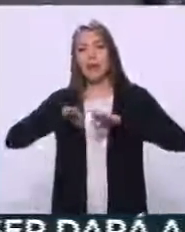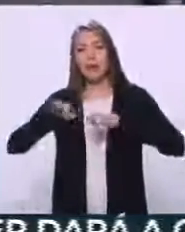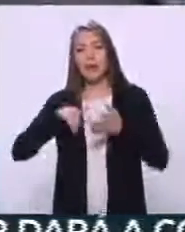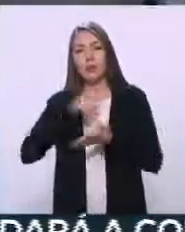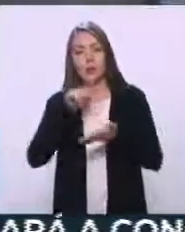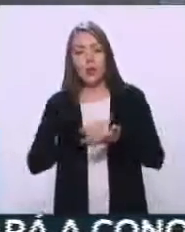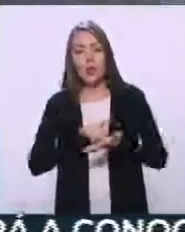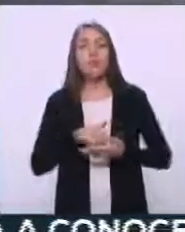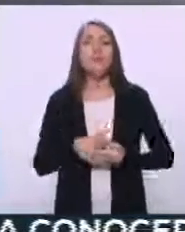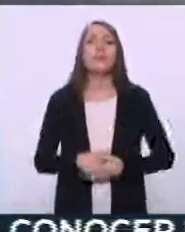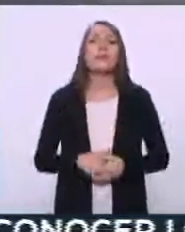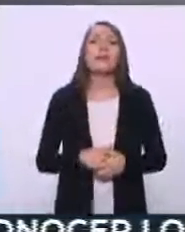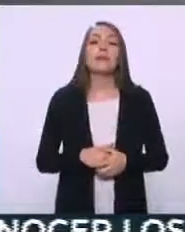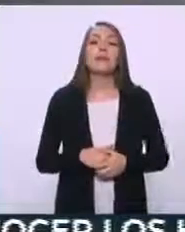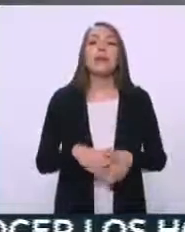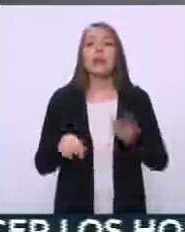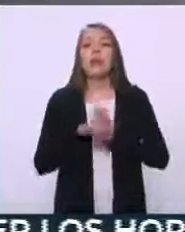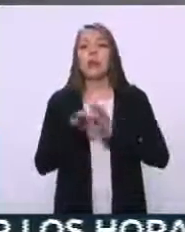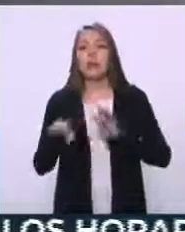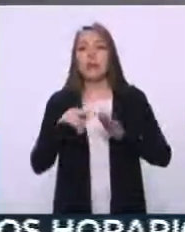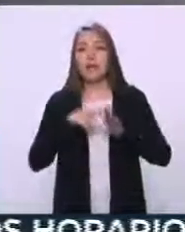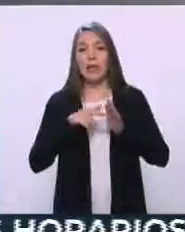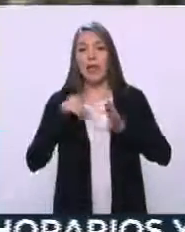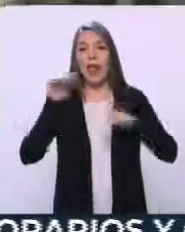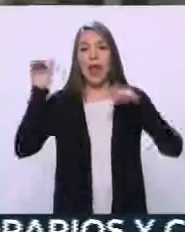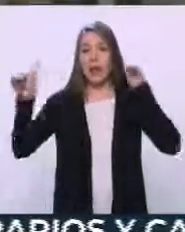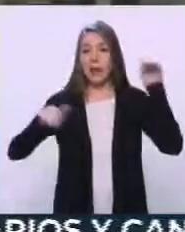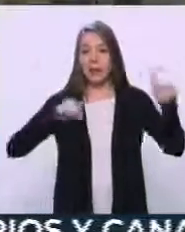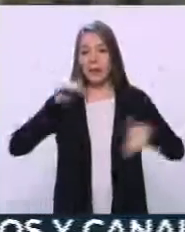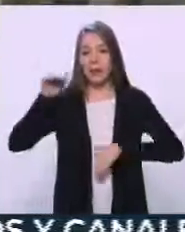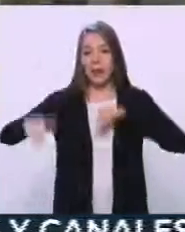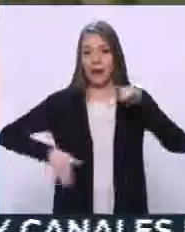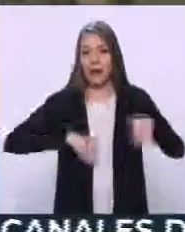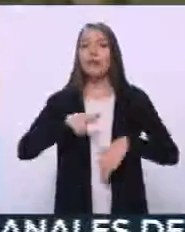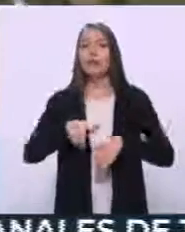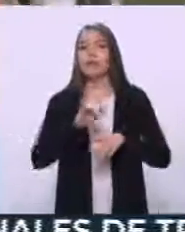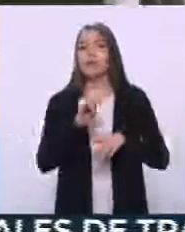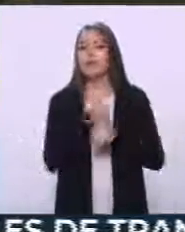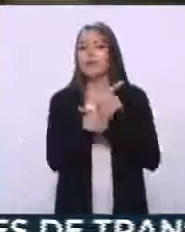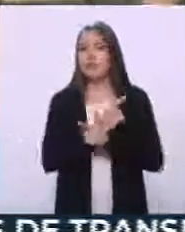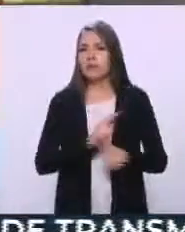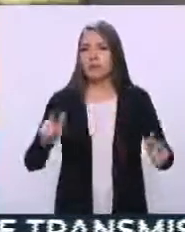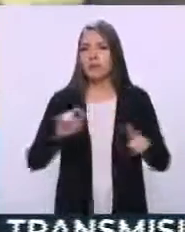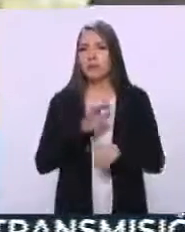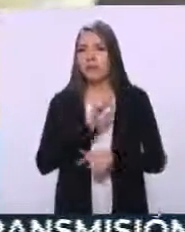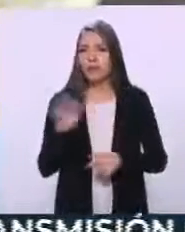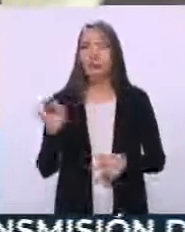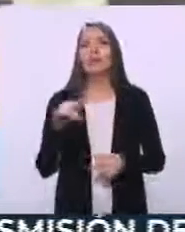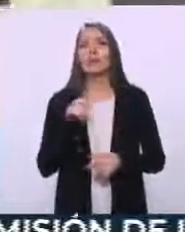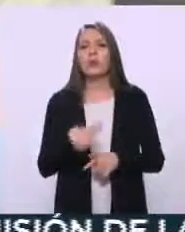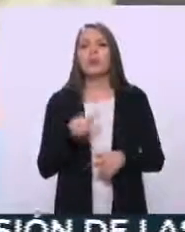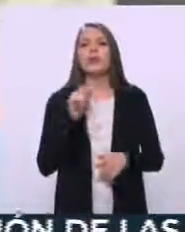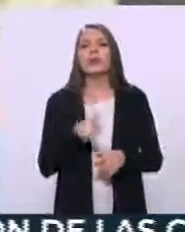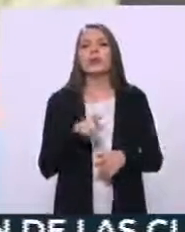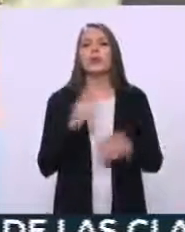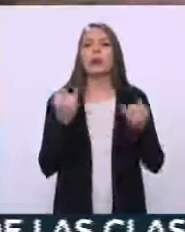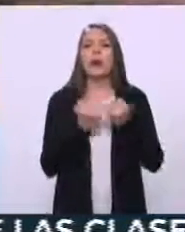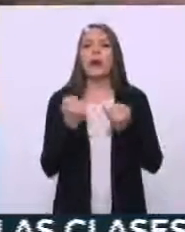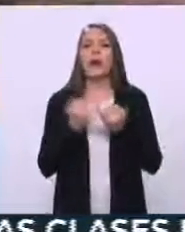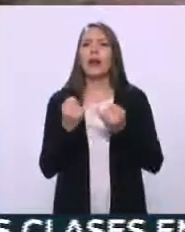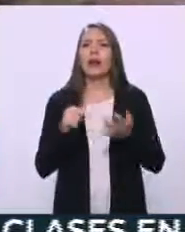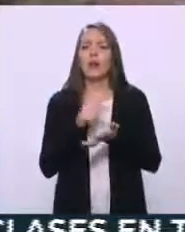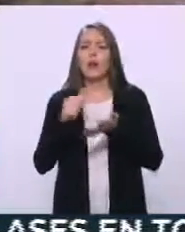En el caso específico de albercas, ya se había permitido las albercas al aire libre cuando se reactivaron los centros deportivos, justamente